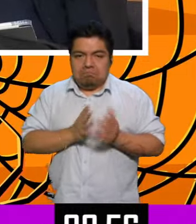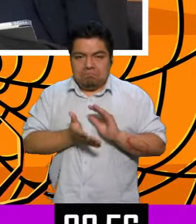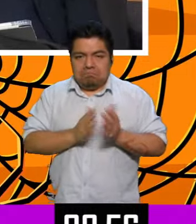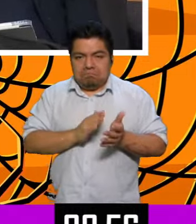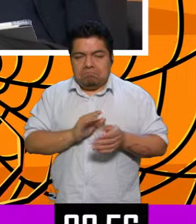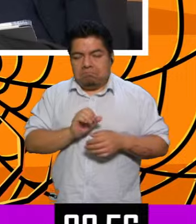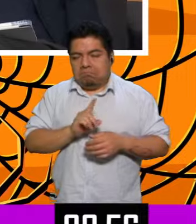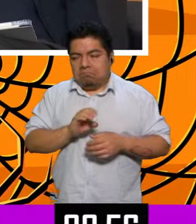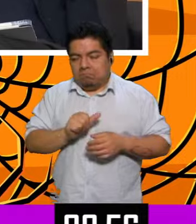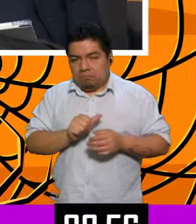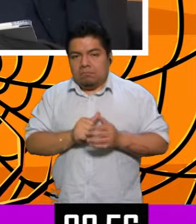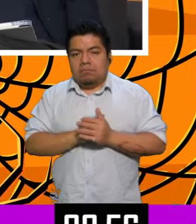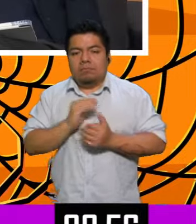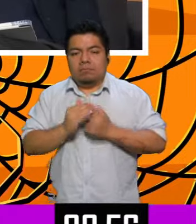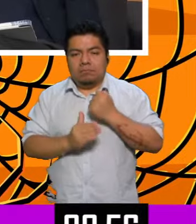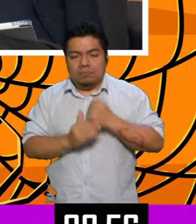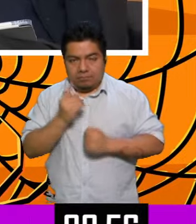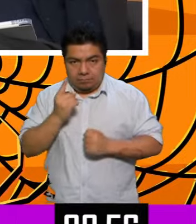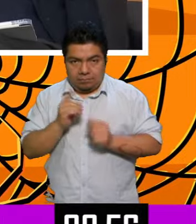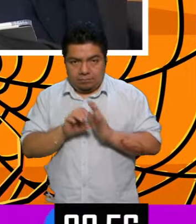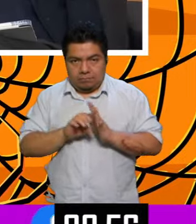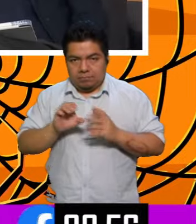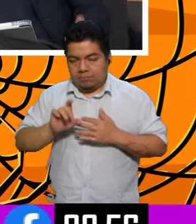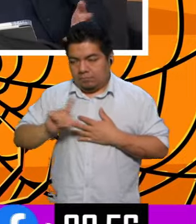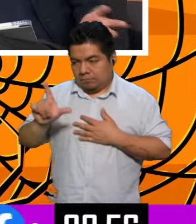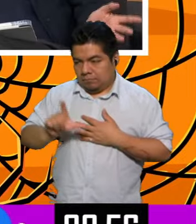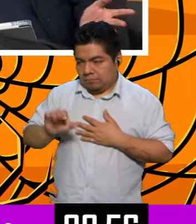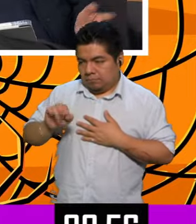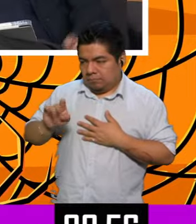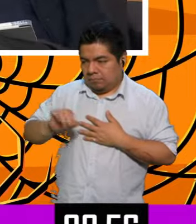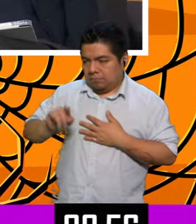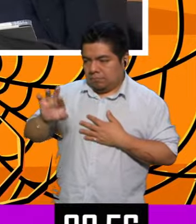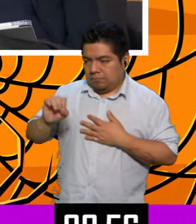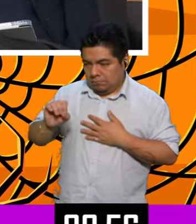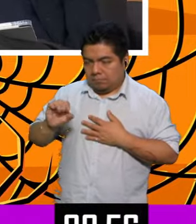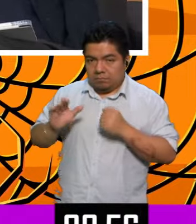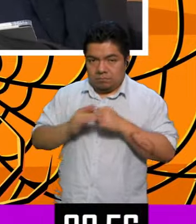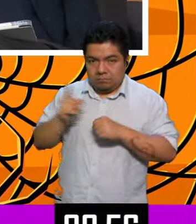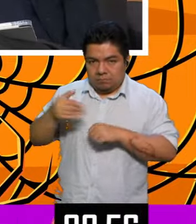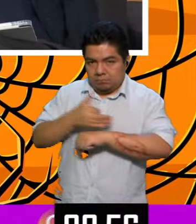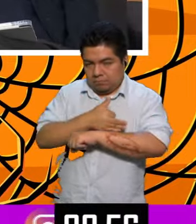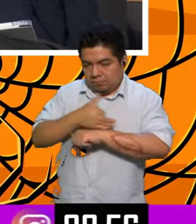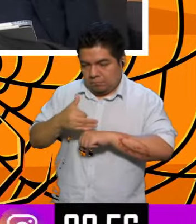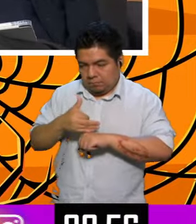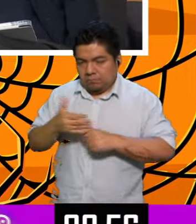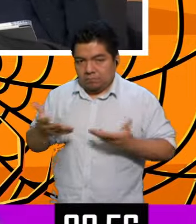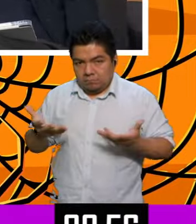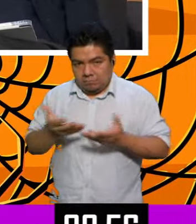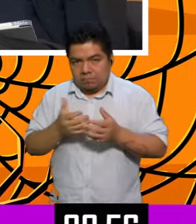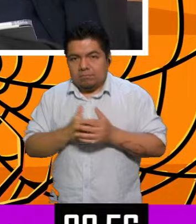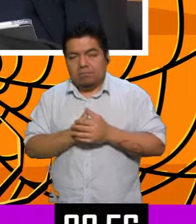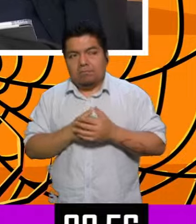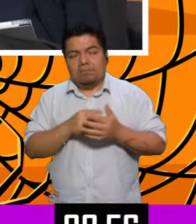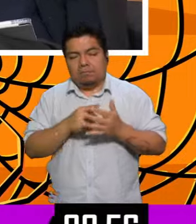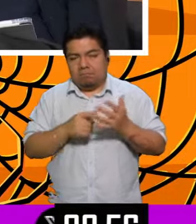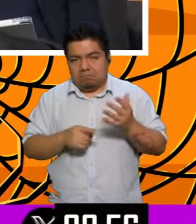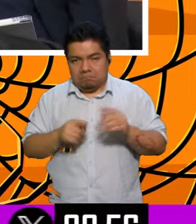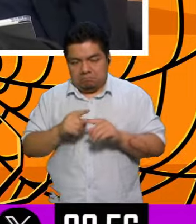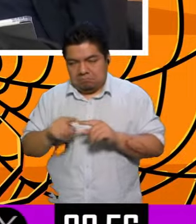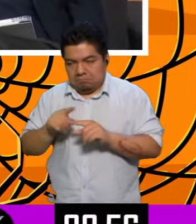Sánchez-lombia. Pero eso pasa con, por ejemplo, Luxemburgo es justo por una familia, ¿no? O sea, pasa con